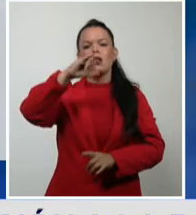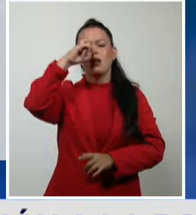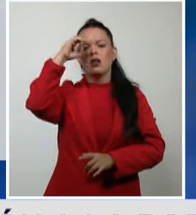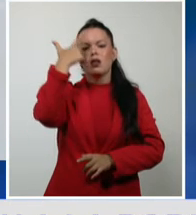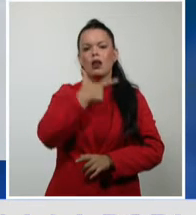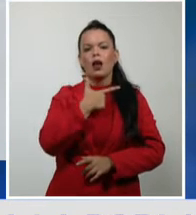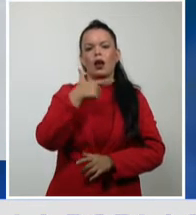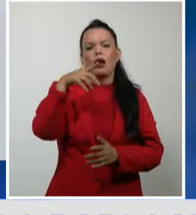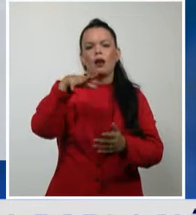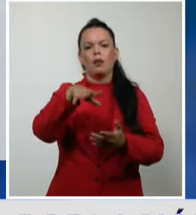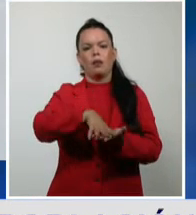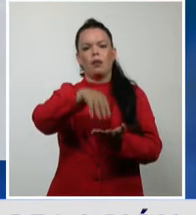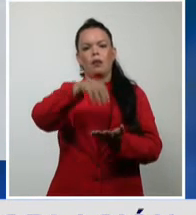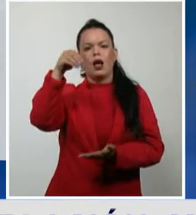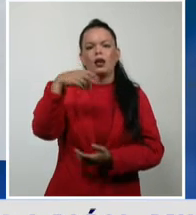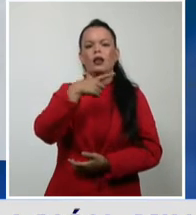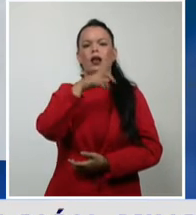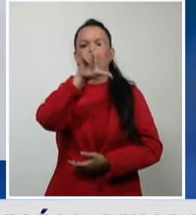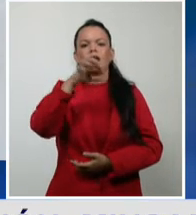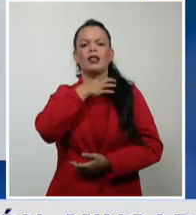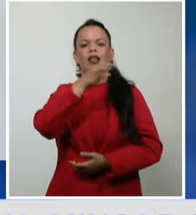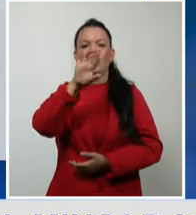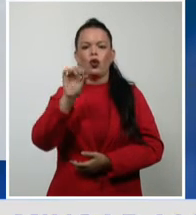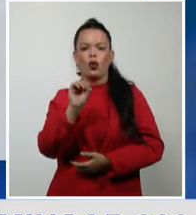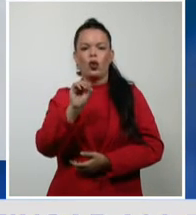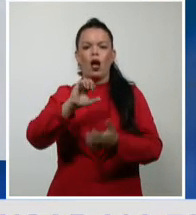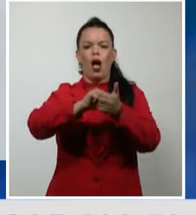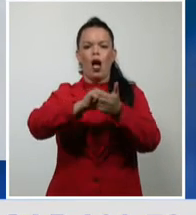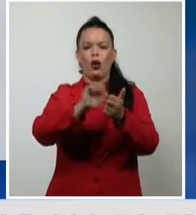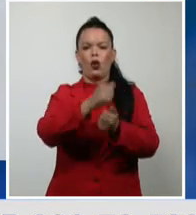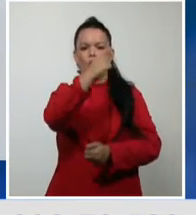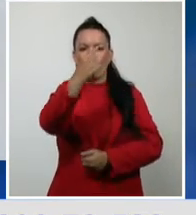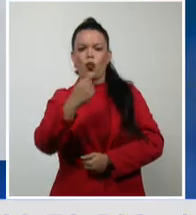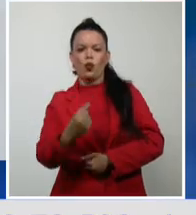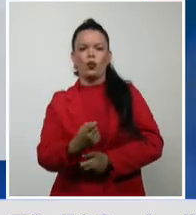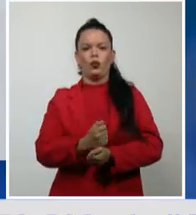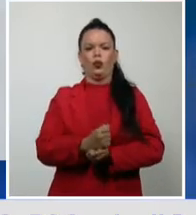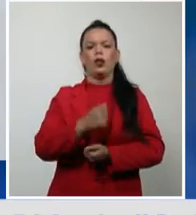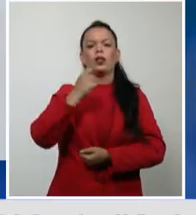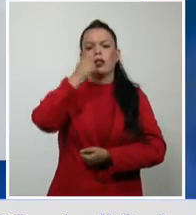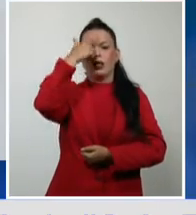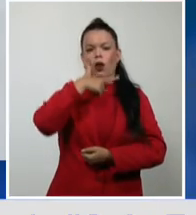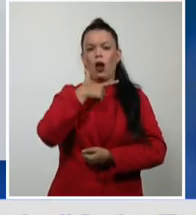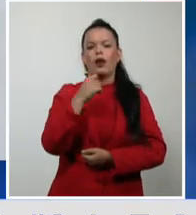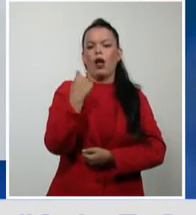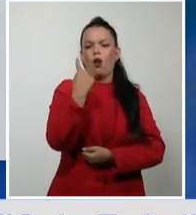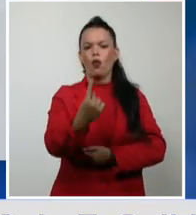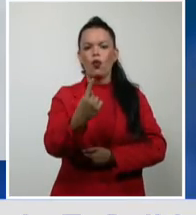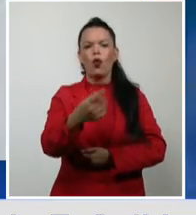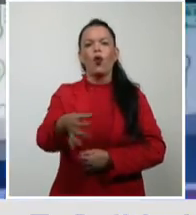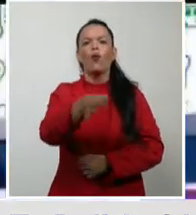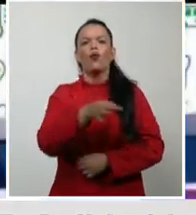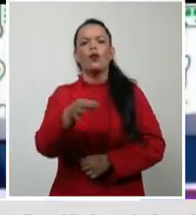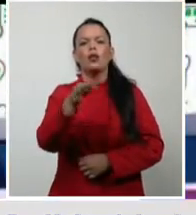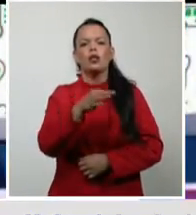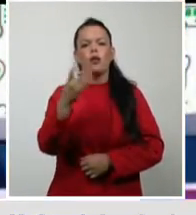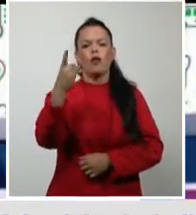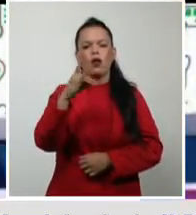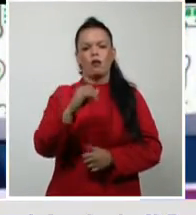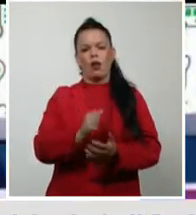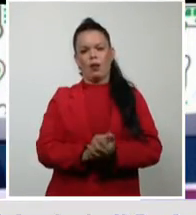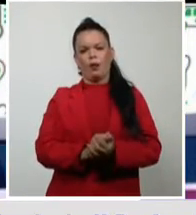y Arroyo Naranjo, con un caso cada uno, Ciego de Ávila, con un caso en el municipio de Bolivia.